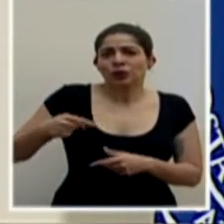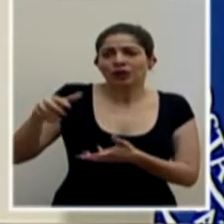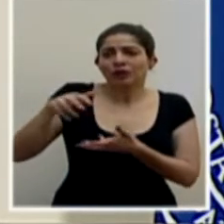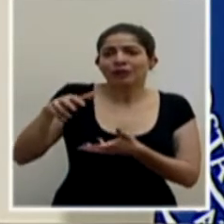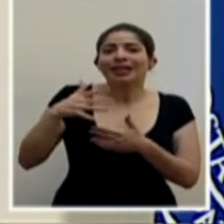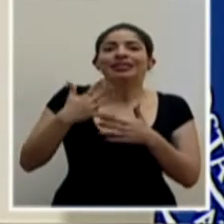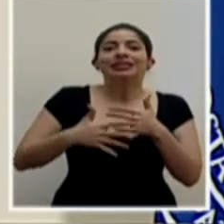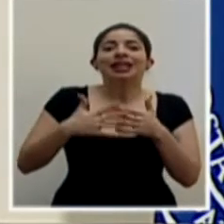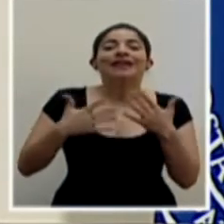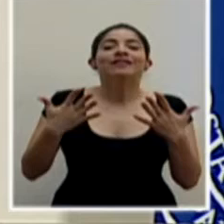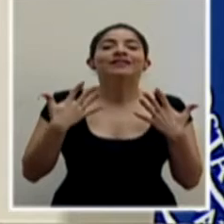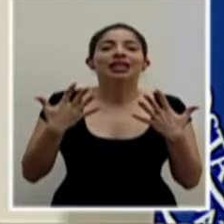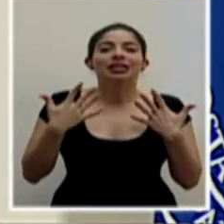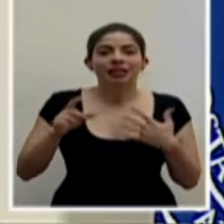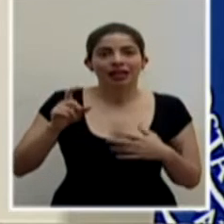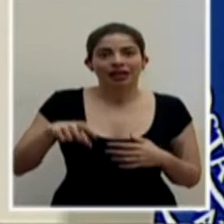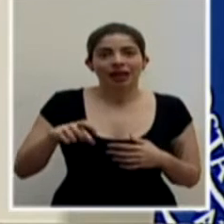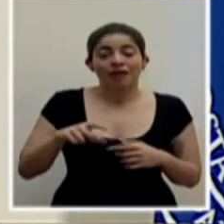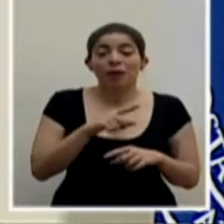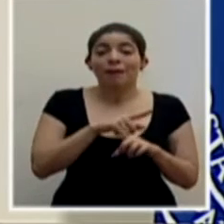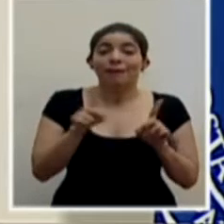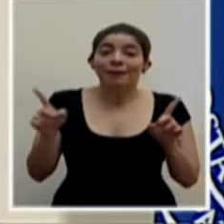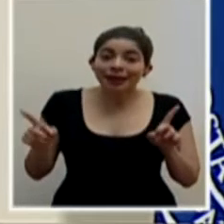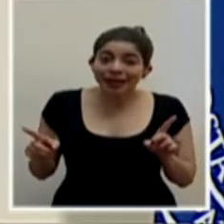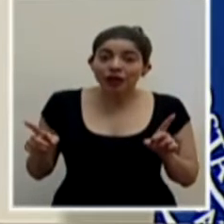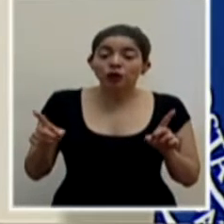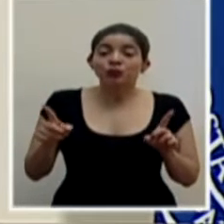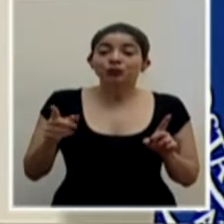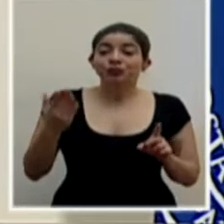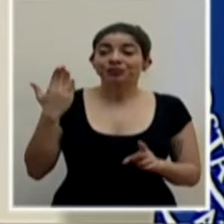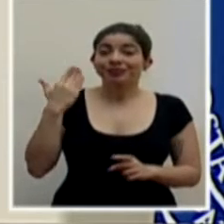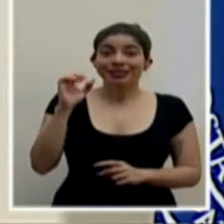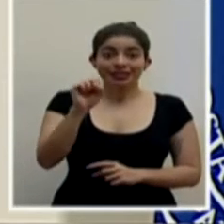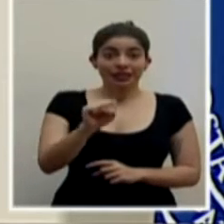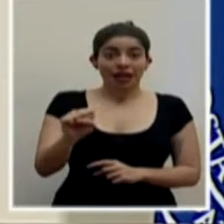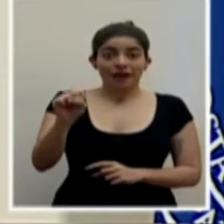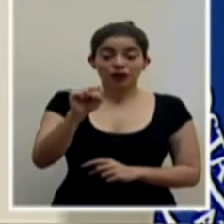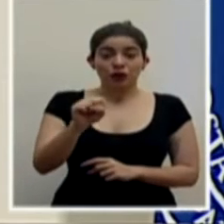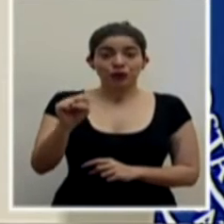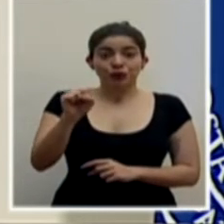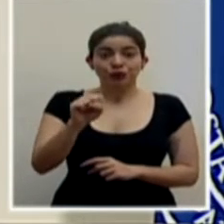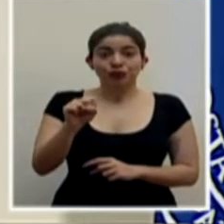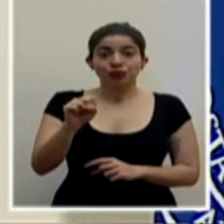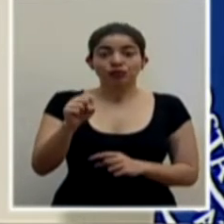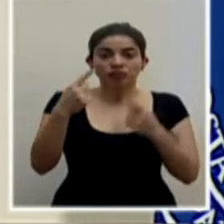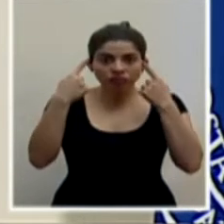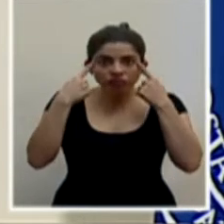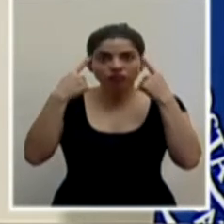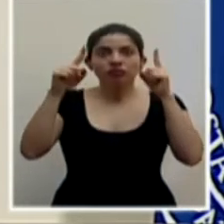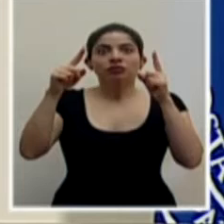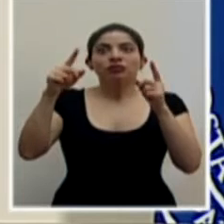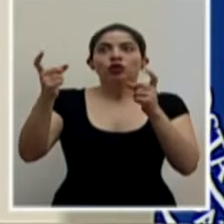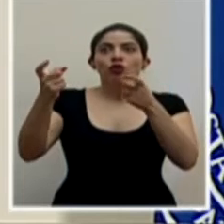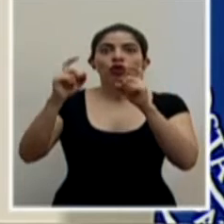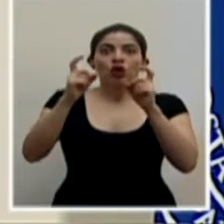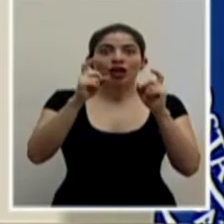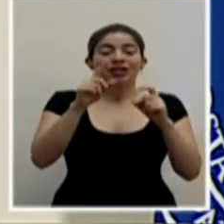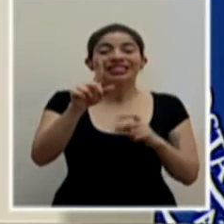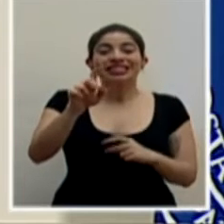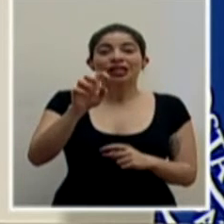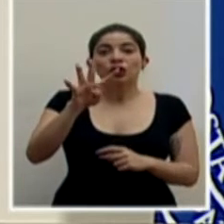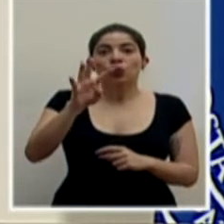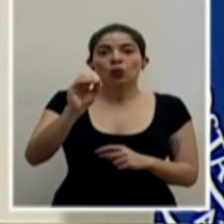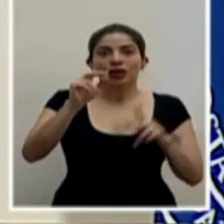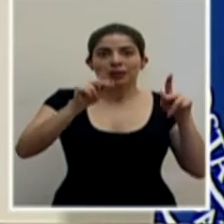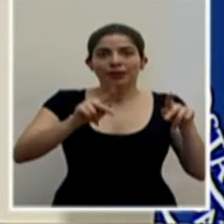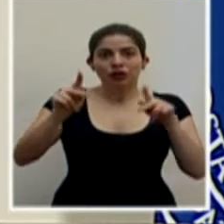sangre fresca. Pero el día sábado se pudo recibir donación de